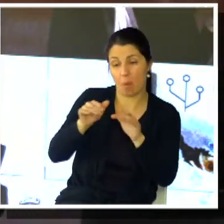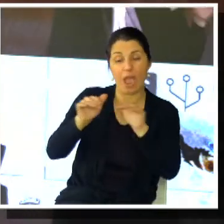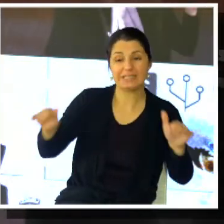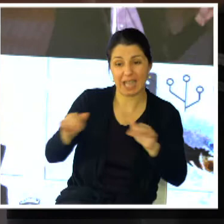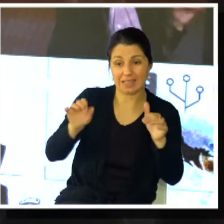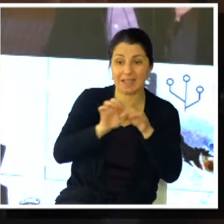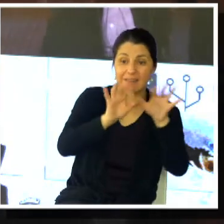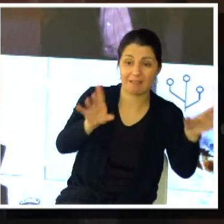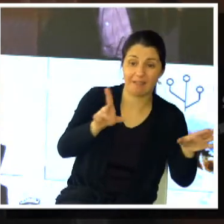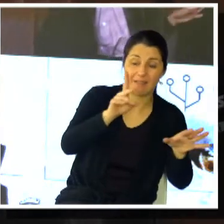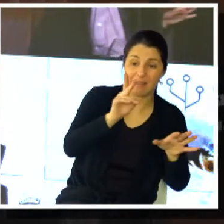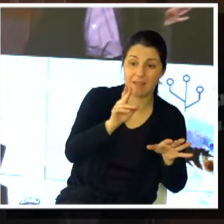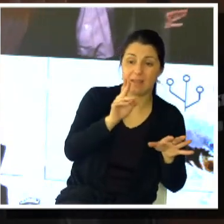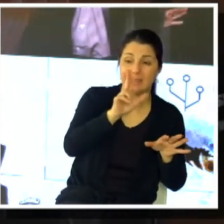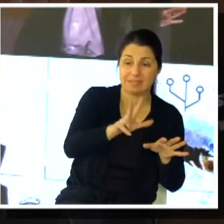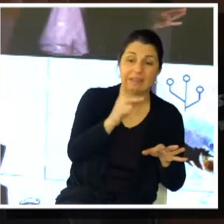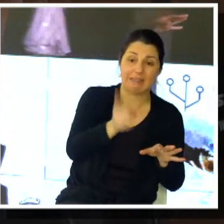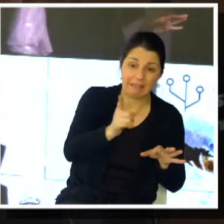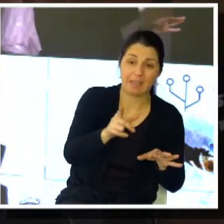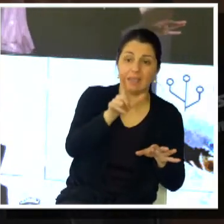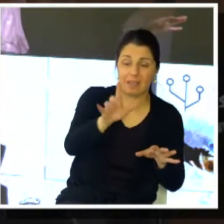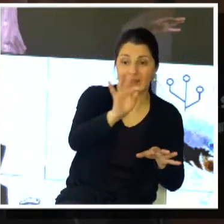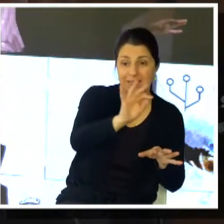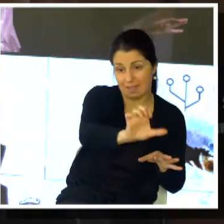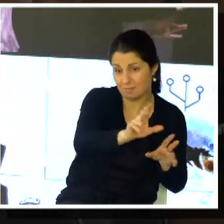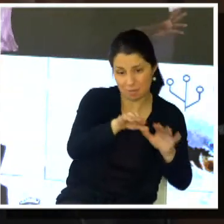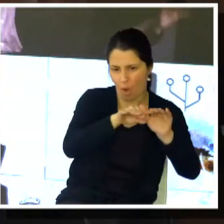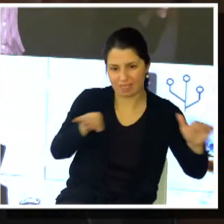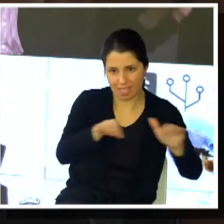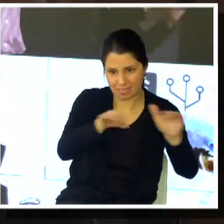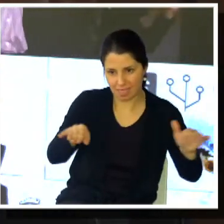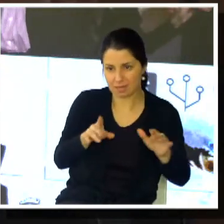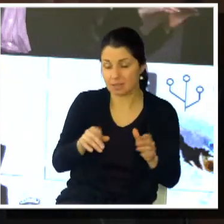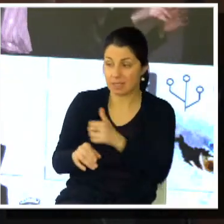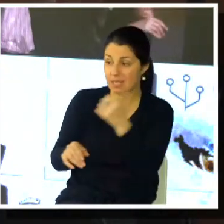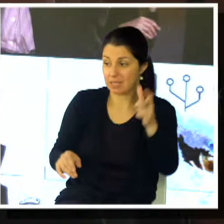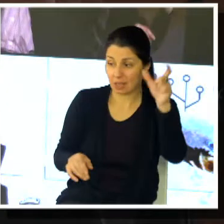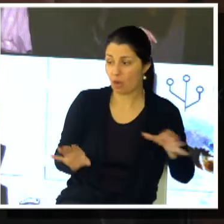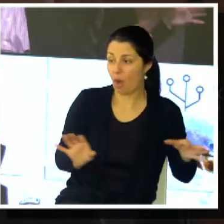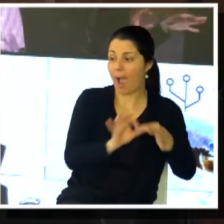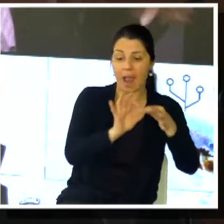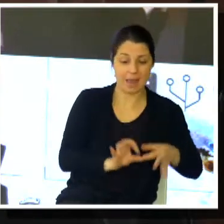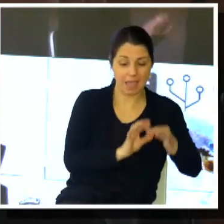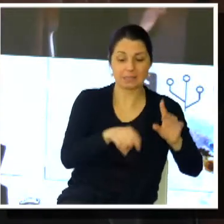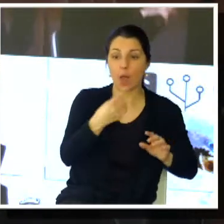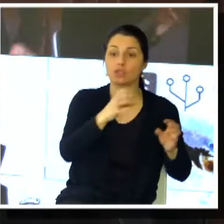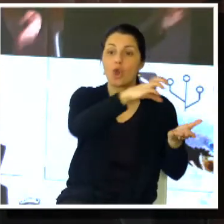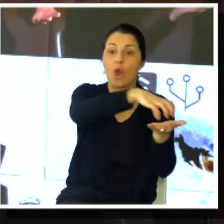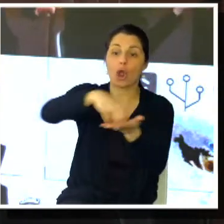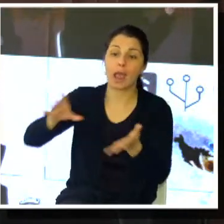redes de GPRS, 3G, LTE. Y del lado izquierdo tienen alianzas y otros organismos que se juntaron y